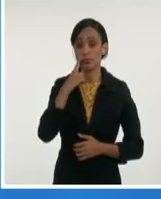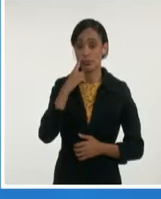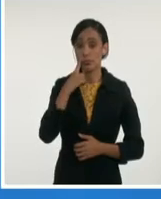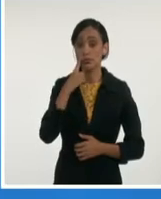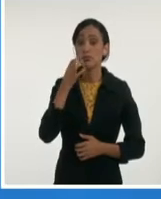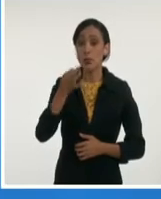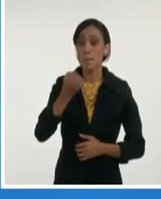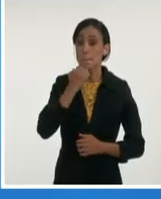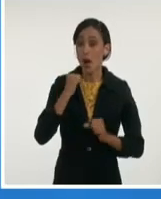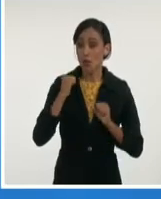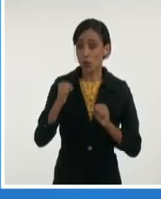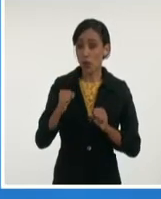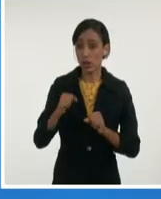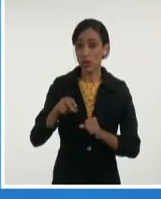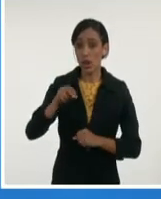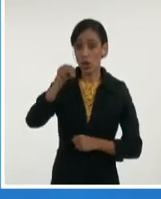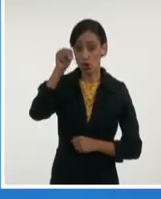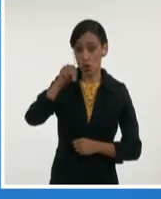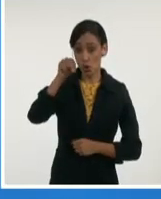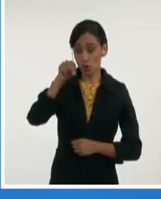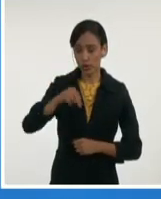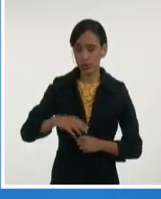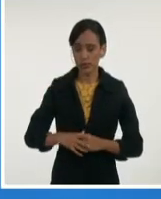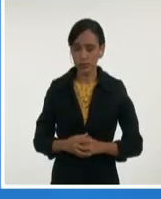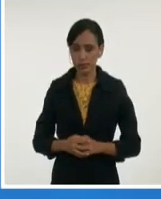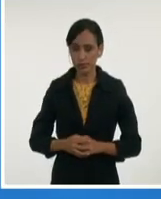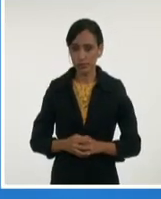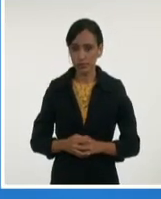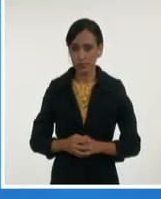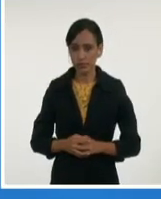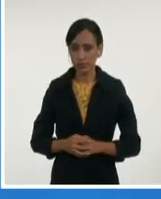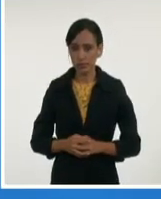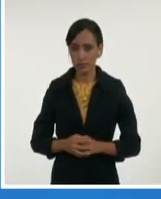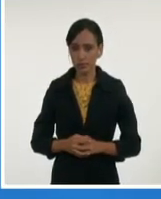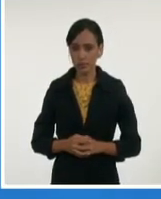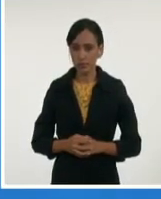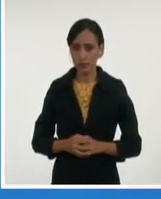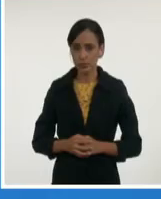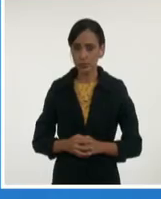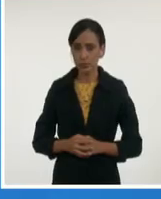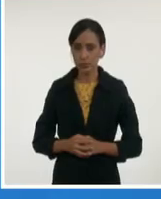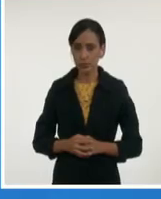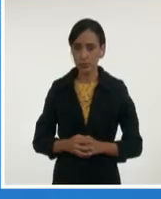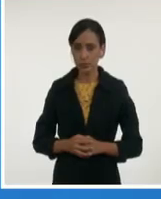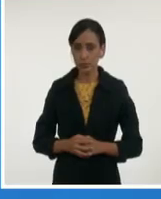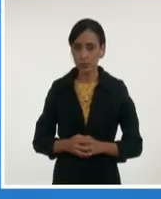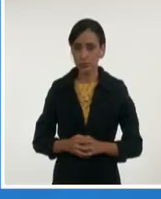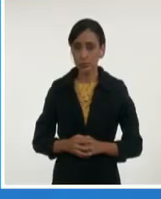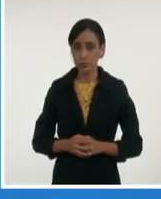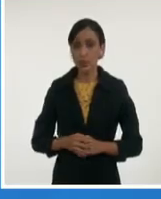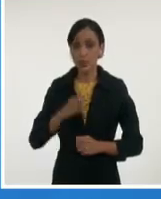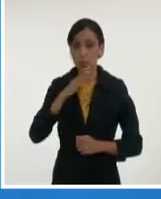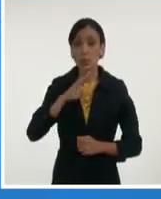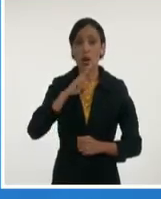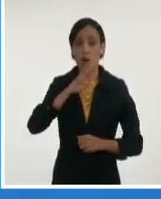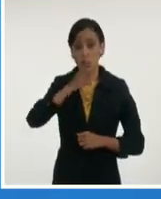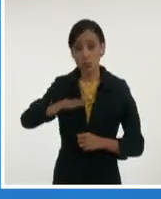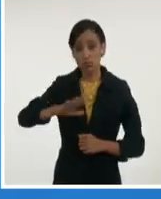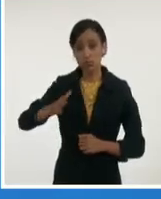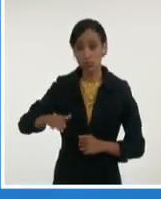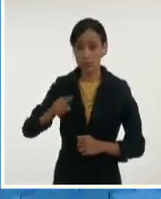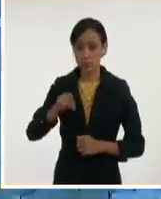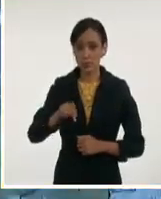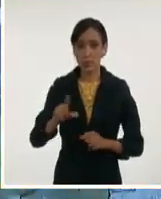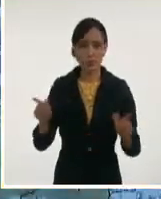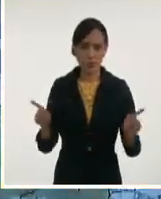zonas de la costa norte durante la racha donde vamos a tener poco oleaje en todos nuestros litorales en resumen